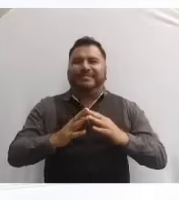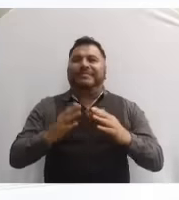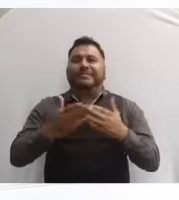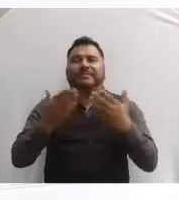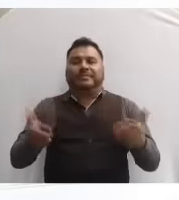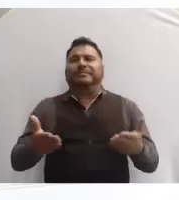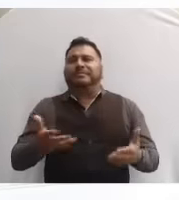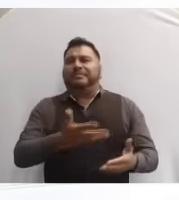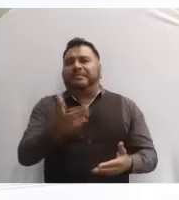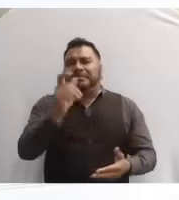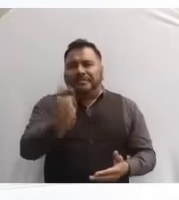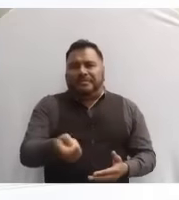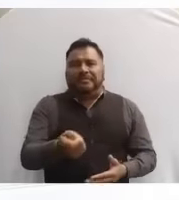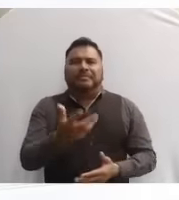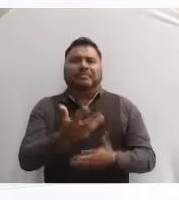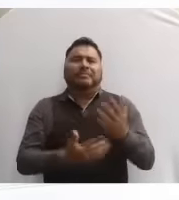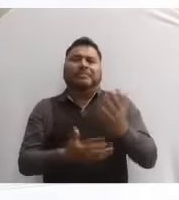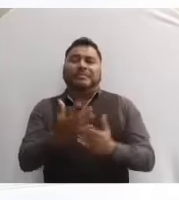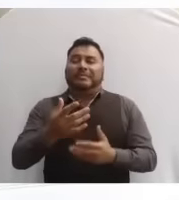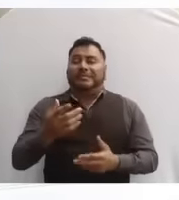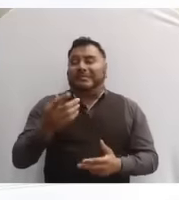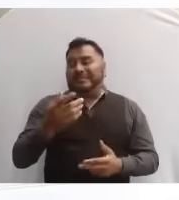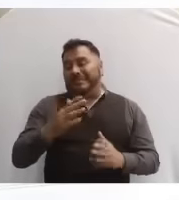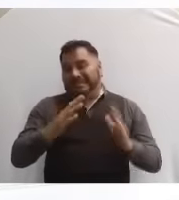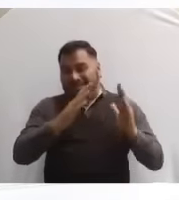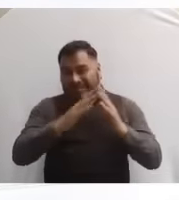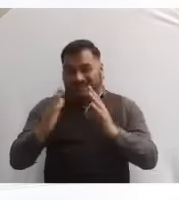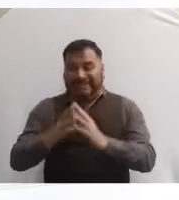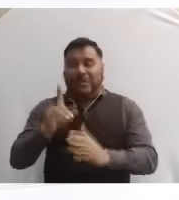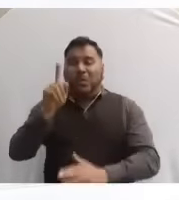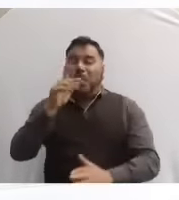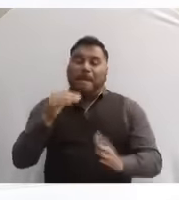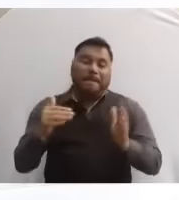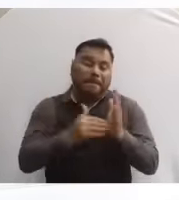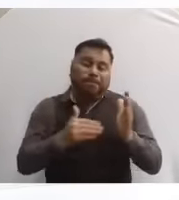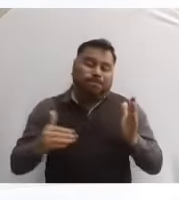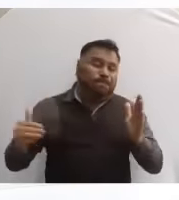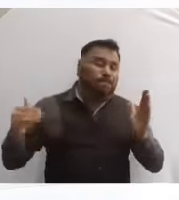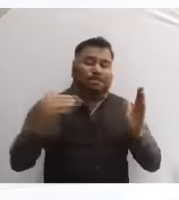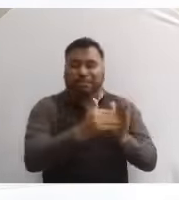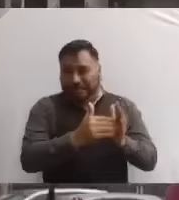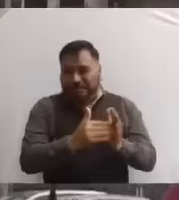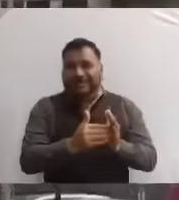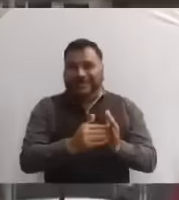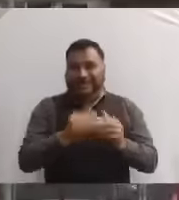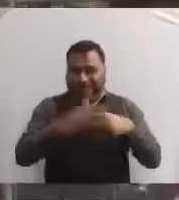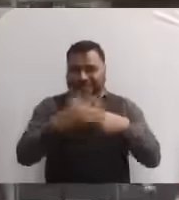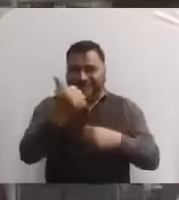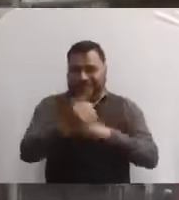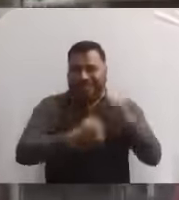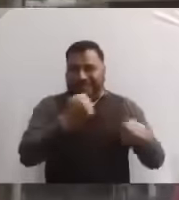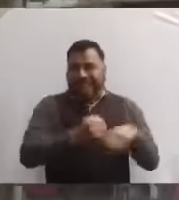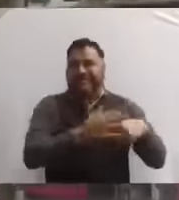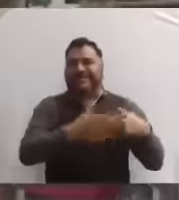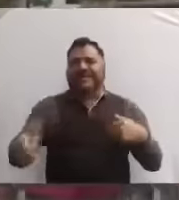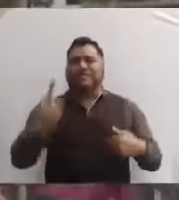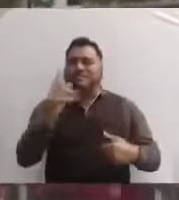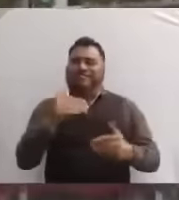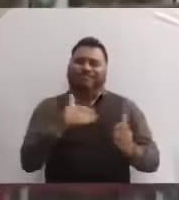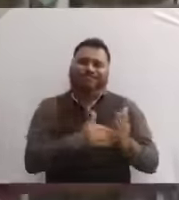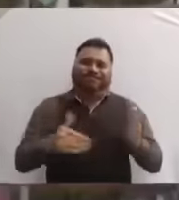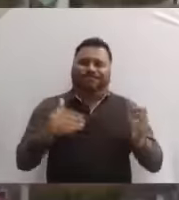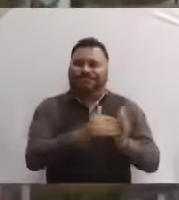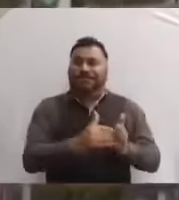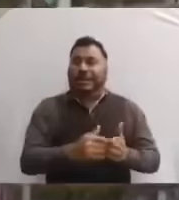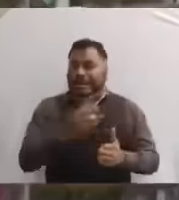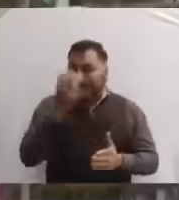Vamos a hacer 1,000,000 de viviendas en el próximo sexenio. Para ello tenemos